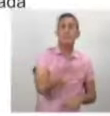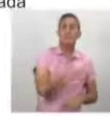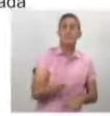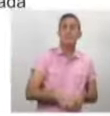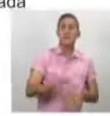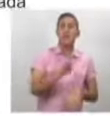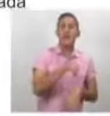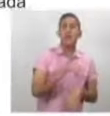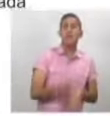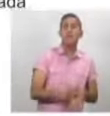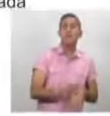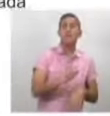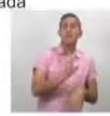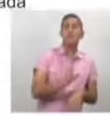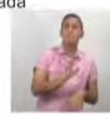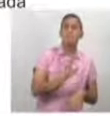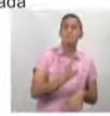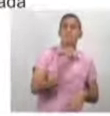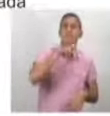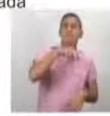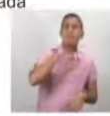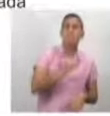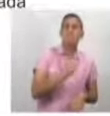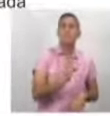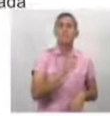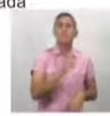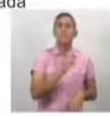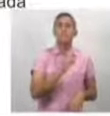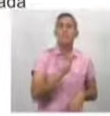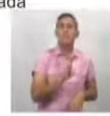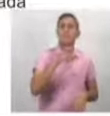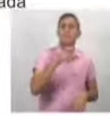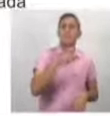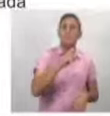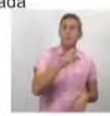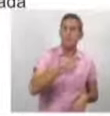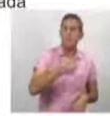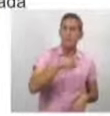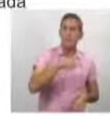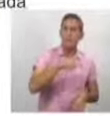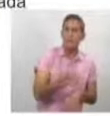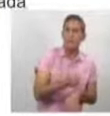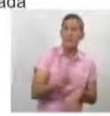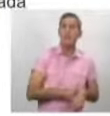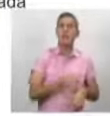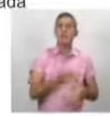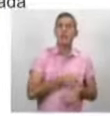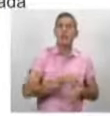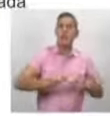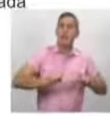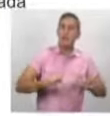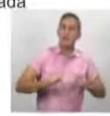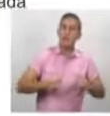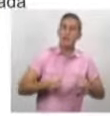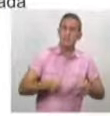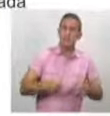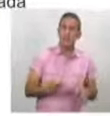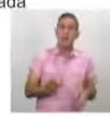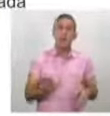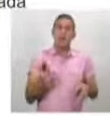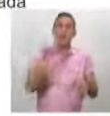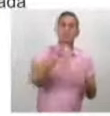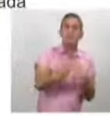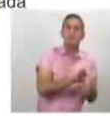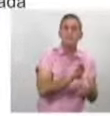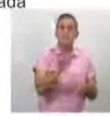ambas células es la que regula la entrada y salida de sustancias. Estos elementos los podemos encontrar en nuestro libro de texto en